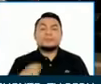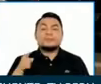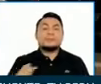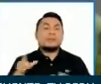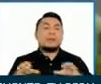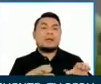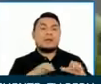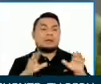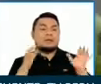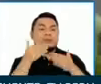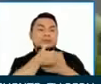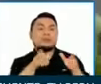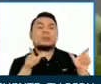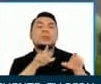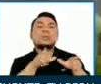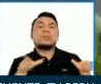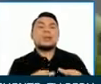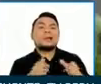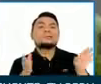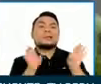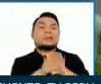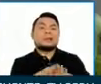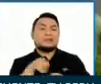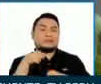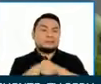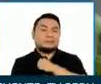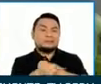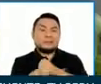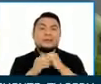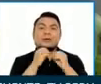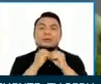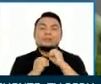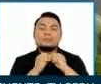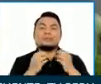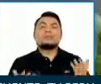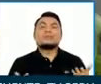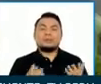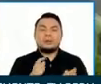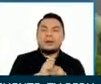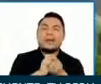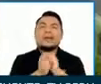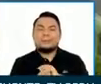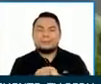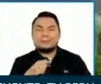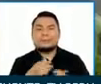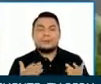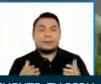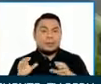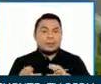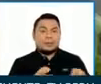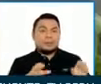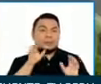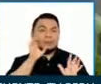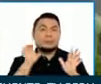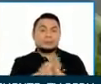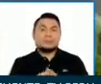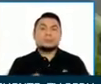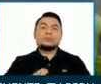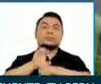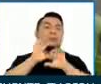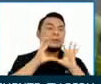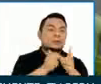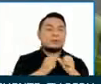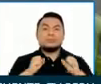actividades en espacios cerrados, en el caso extremo, la modificación que se tiene es que actividades de clubes,